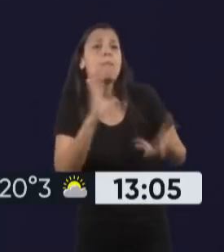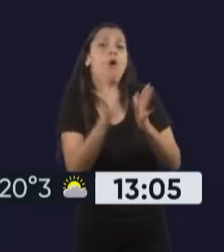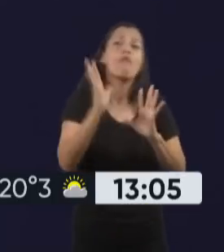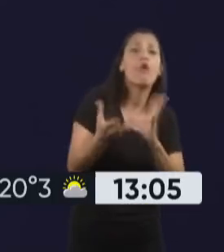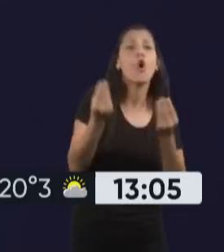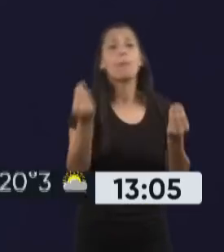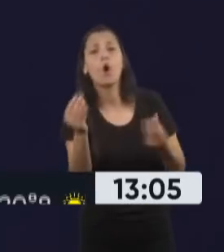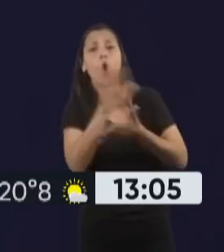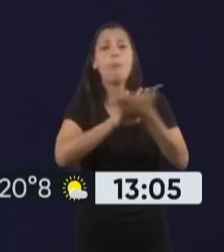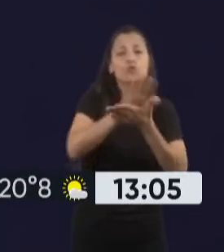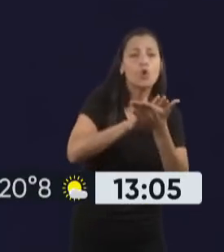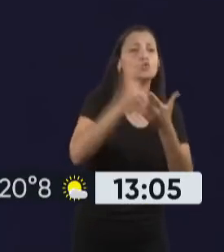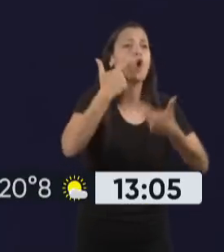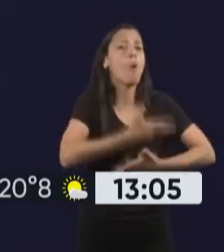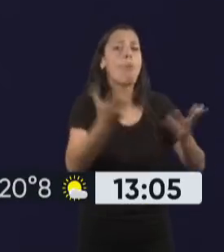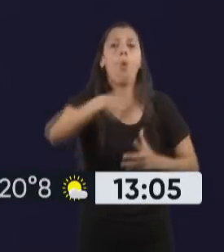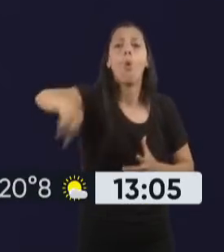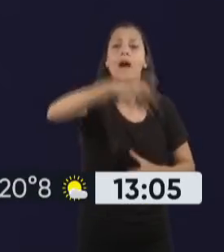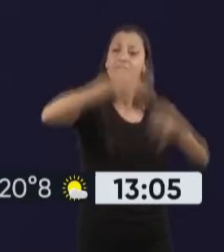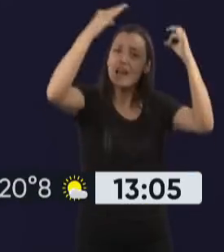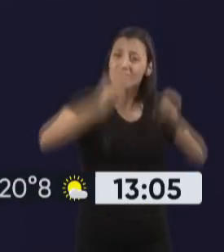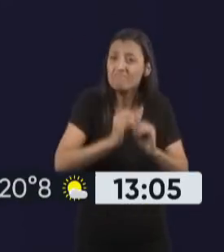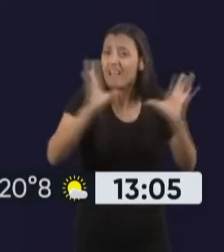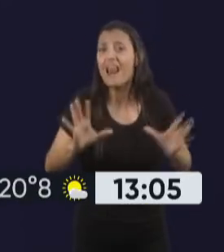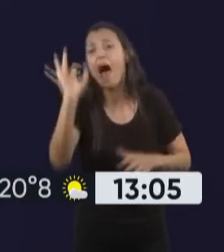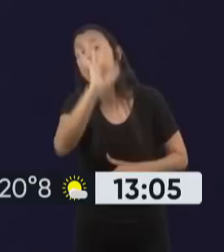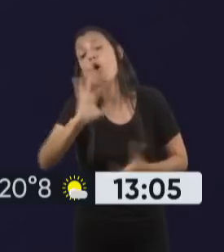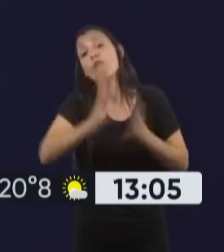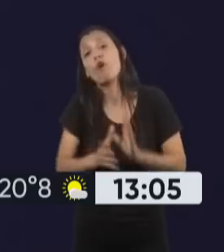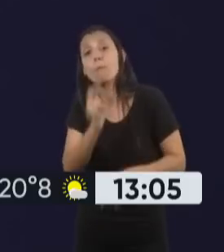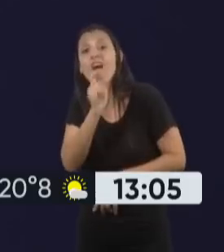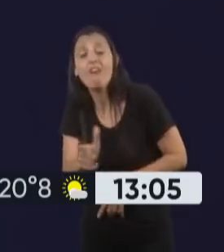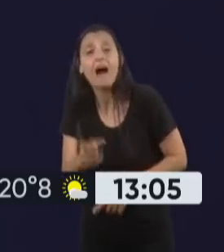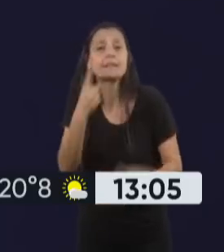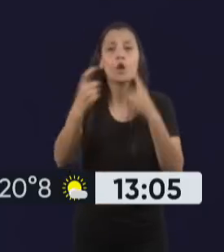más transparente y la manera más sencilla de que las auditorías tengan